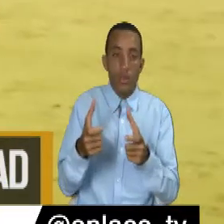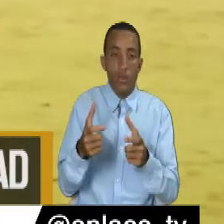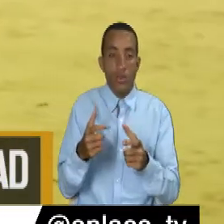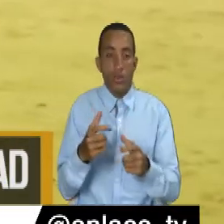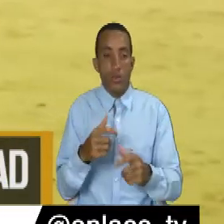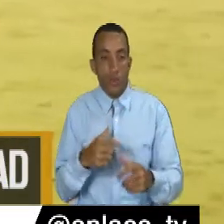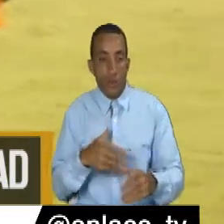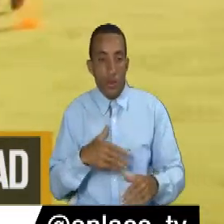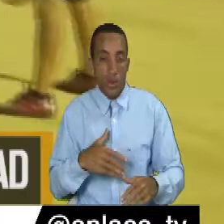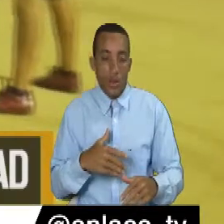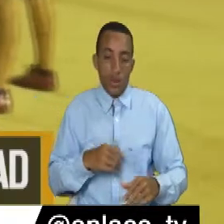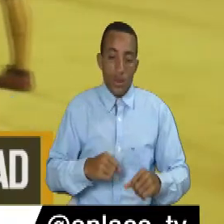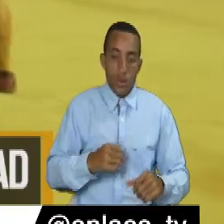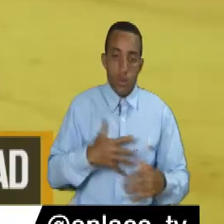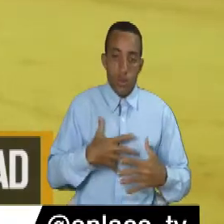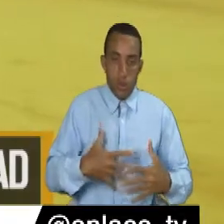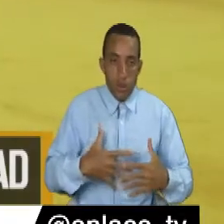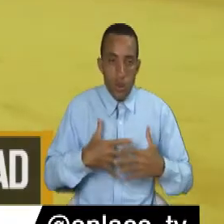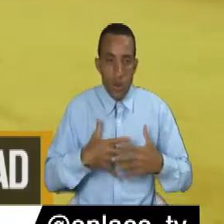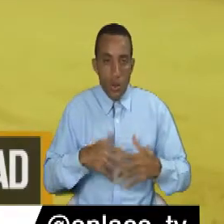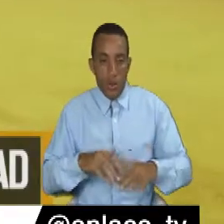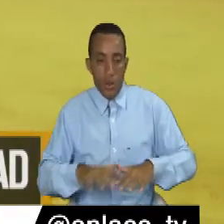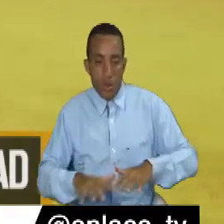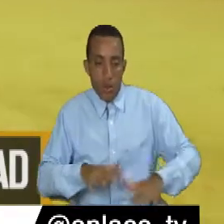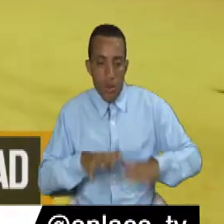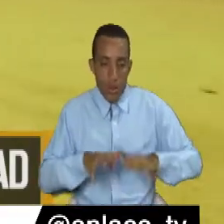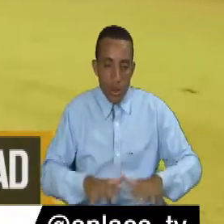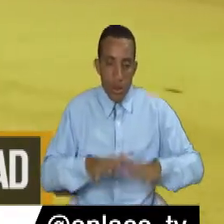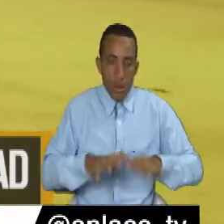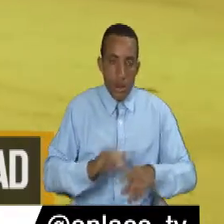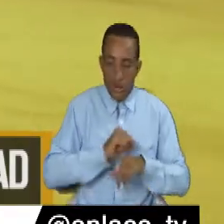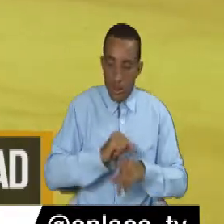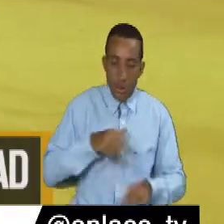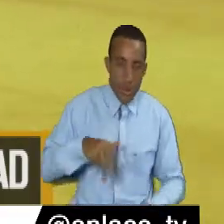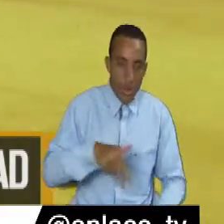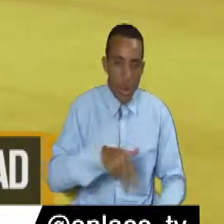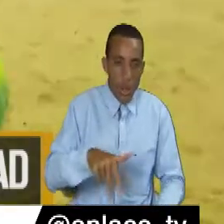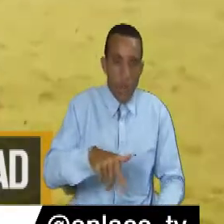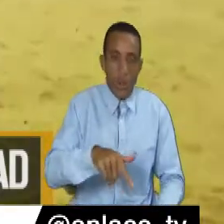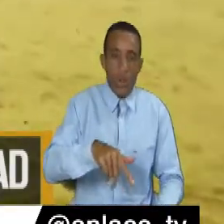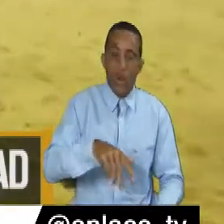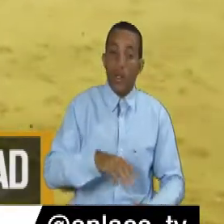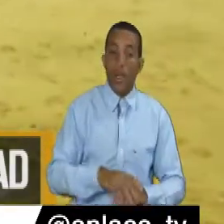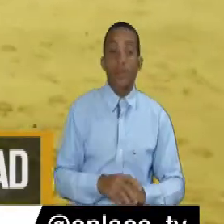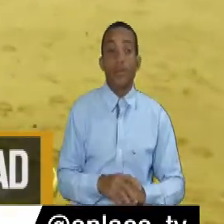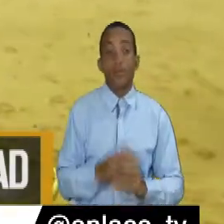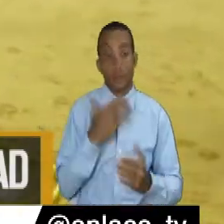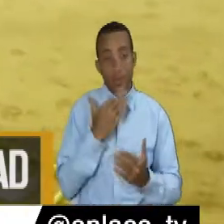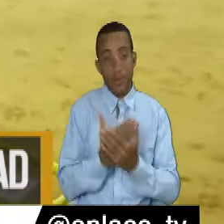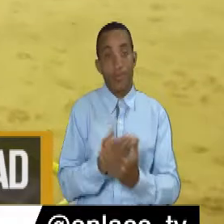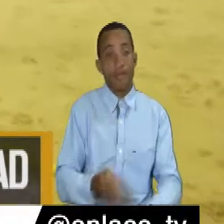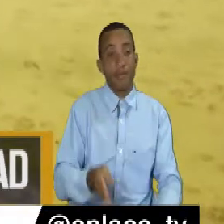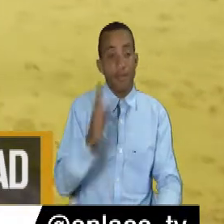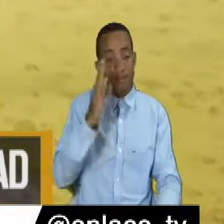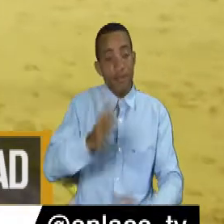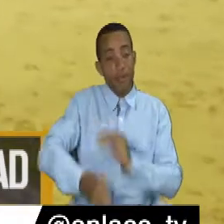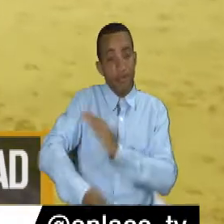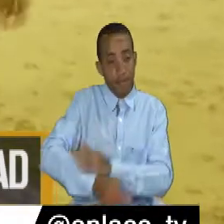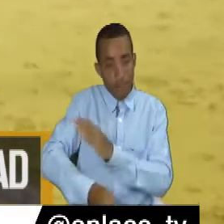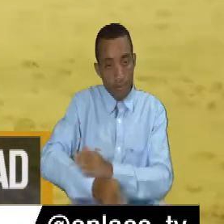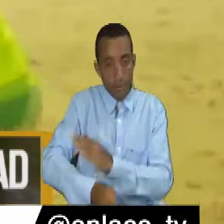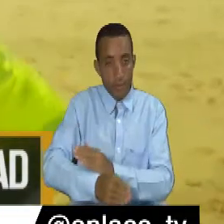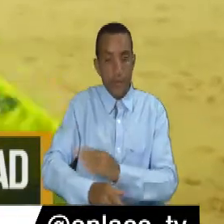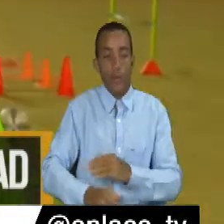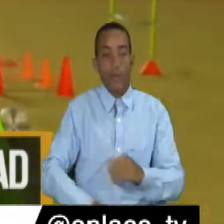física, parte táctica, movilísticamente. Y pues gracias a Dios hay que seguir trabajando y con el recorrido